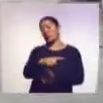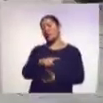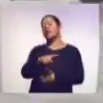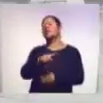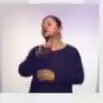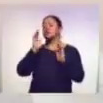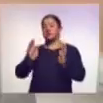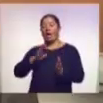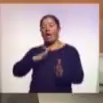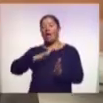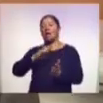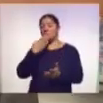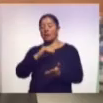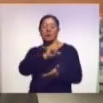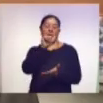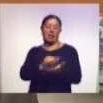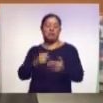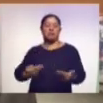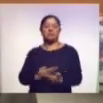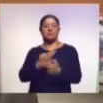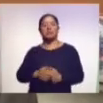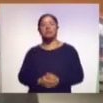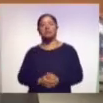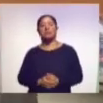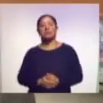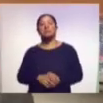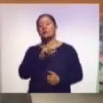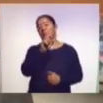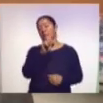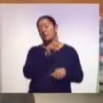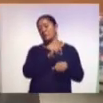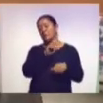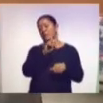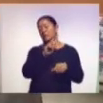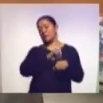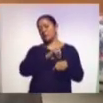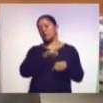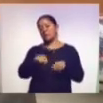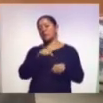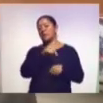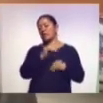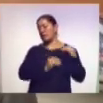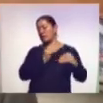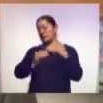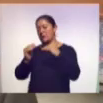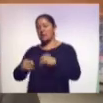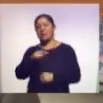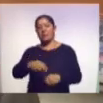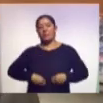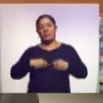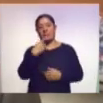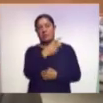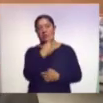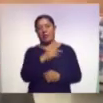acta de nacimiento. Este acogimiento preadoptivo dura 30 días y tiene como finalidad que el niño viva 24/7 con la familia